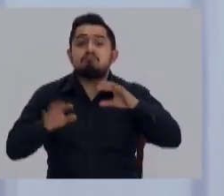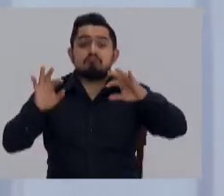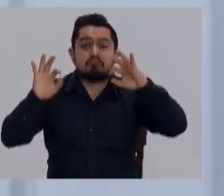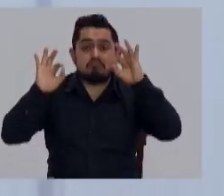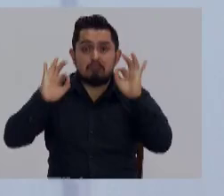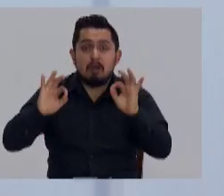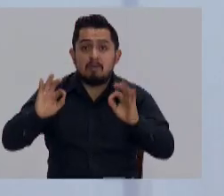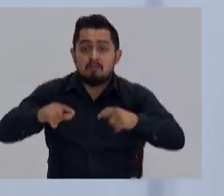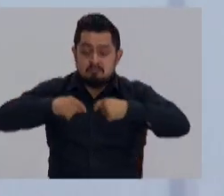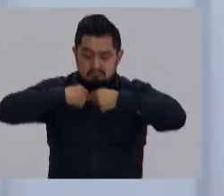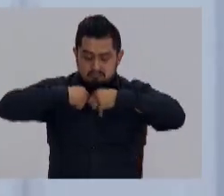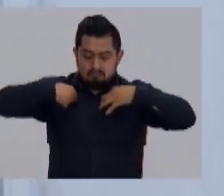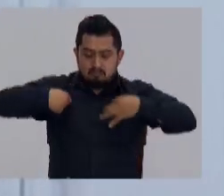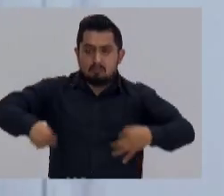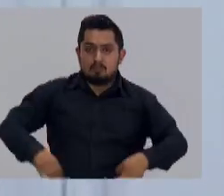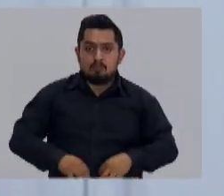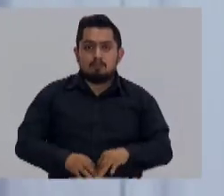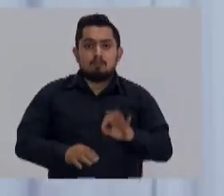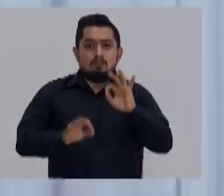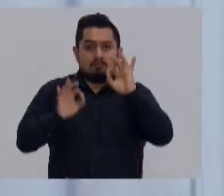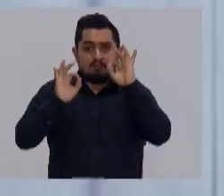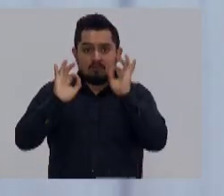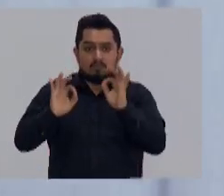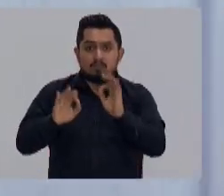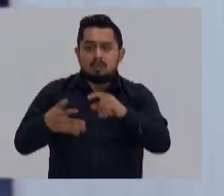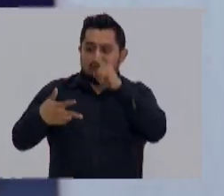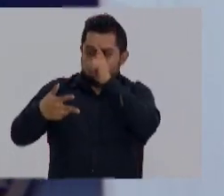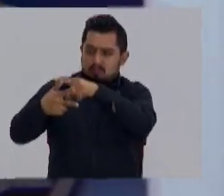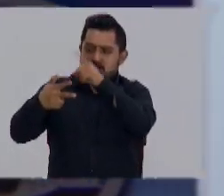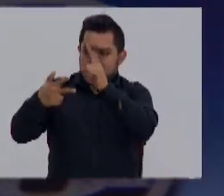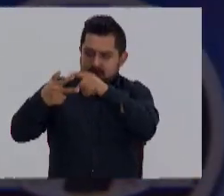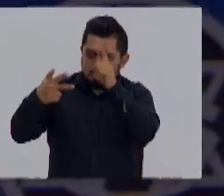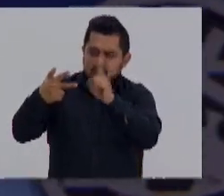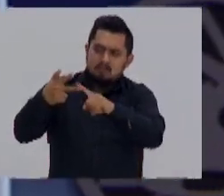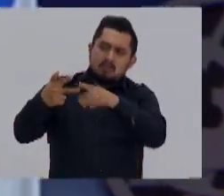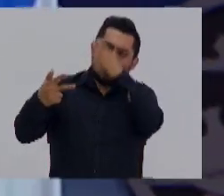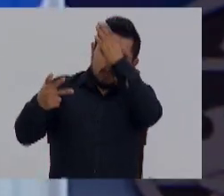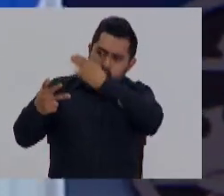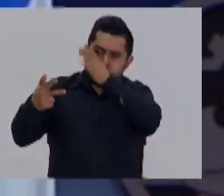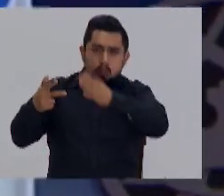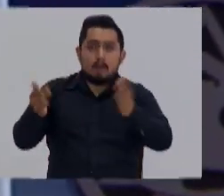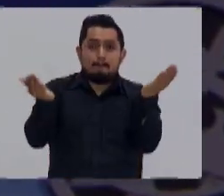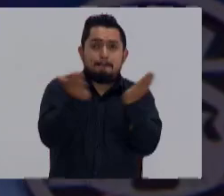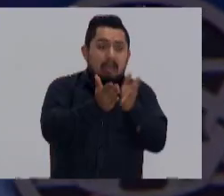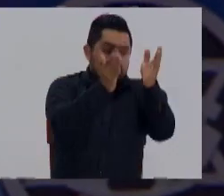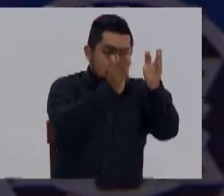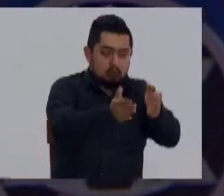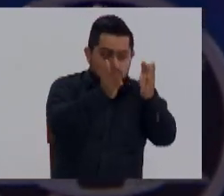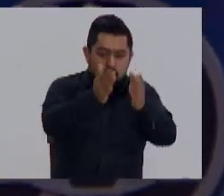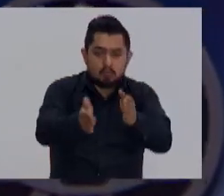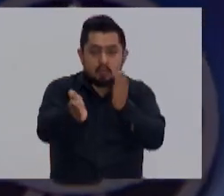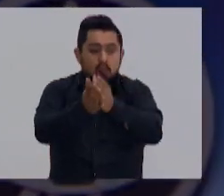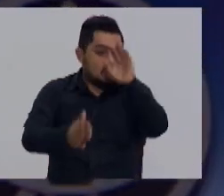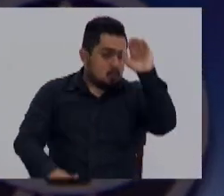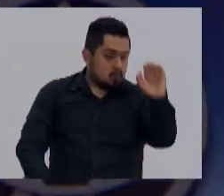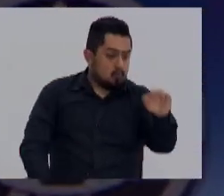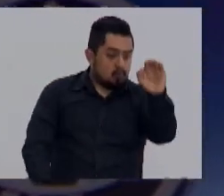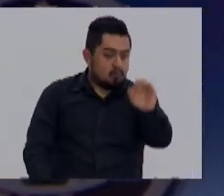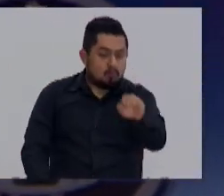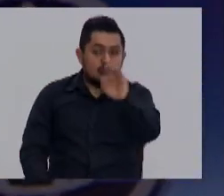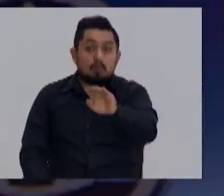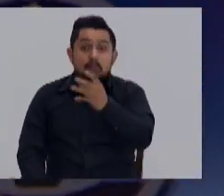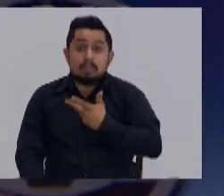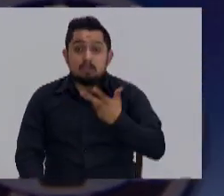El servicio. Mira cómo Dios va en cada libro de la Biblia. Está llamando para que podamos ser